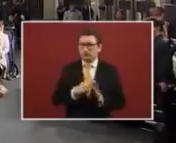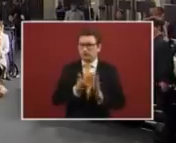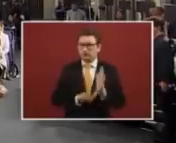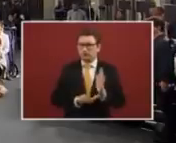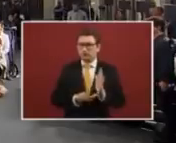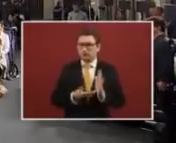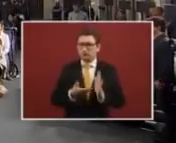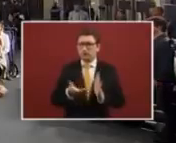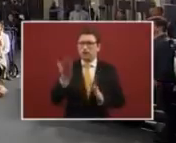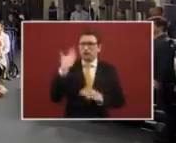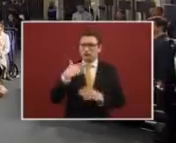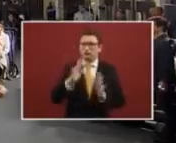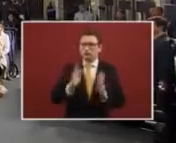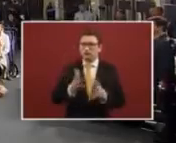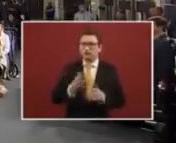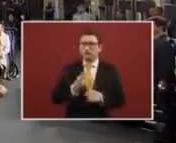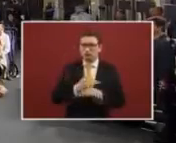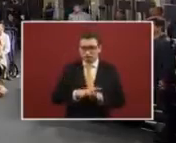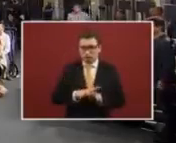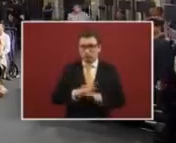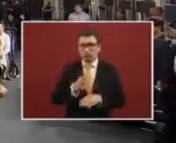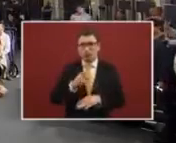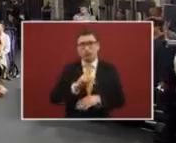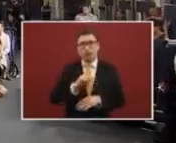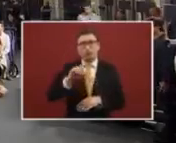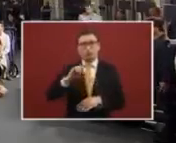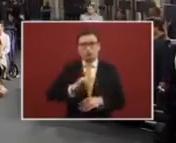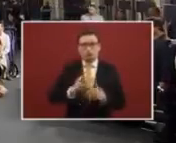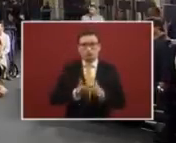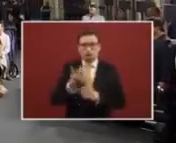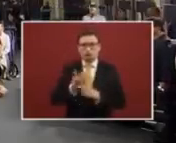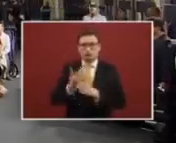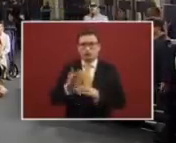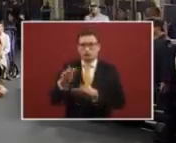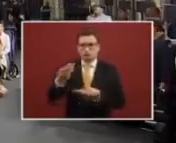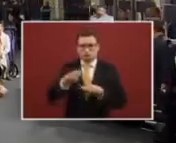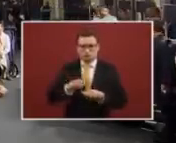Ya se informó, pero a mí me entregaron hoy en la mañana también